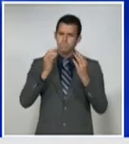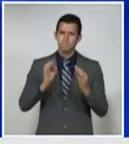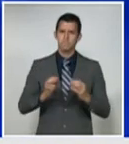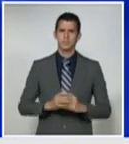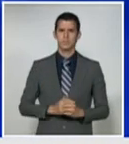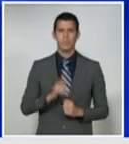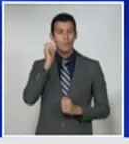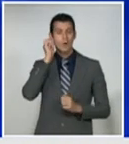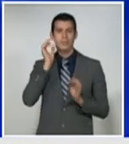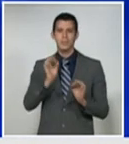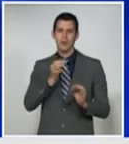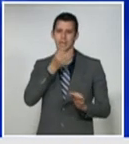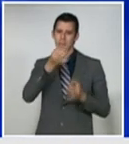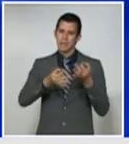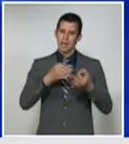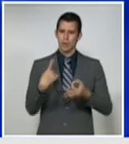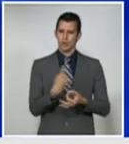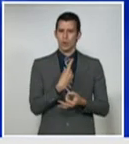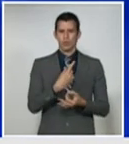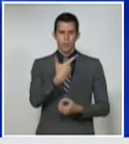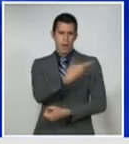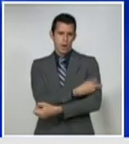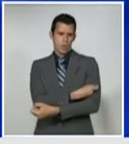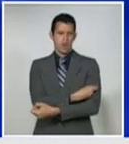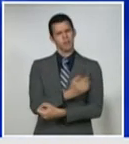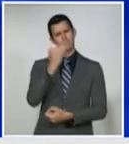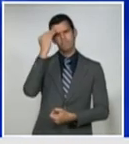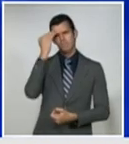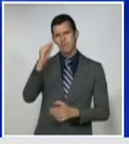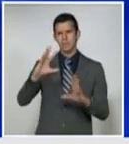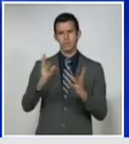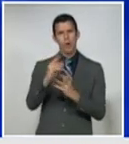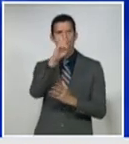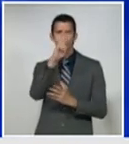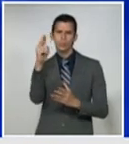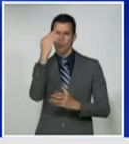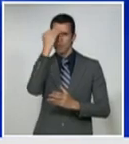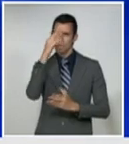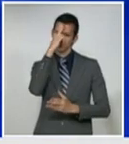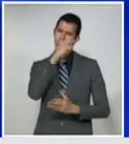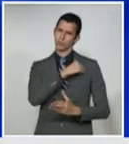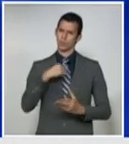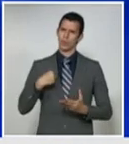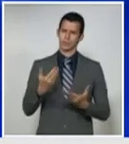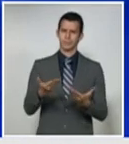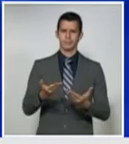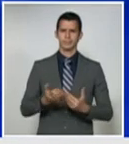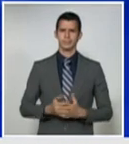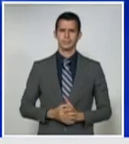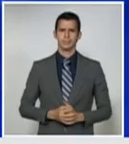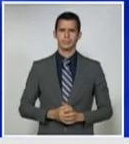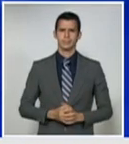televidente. De todas formas, siempre tengo que, como tú me diste